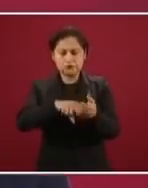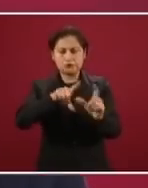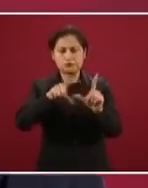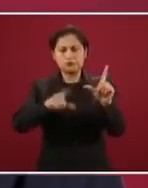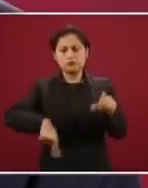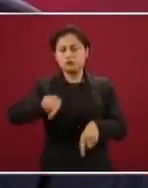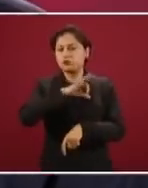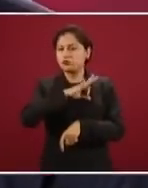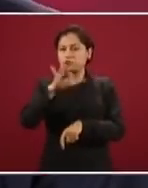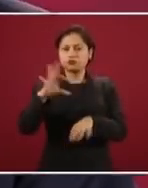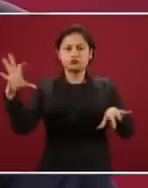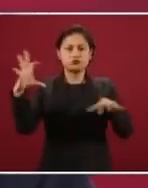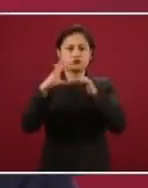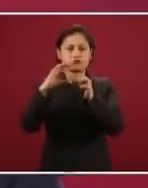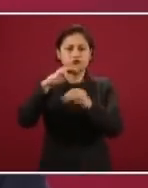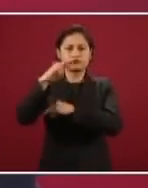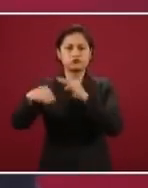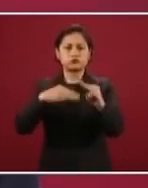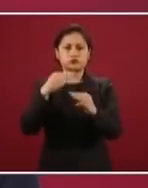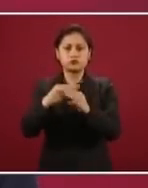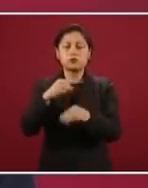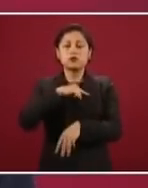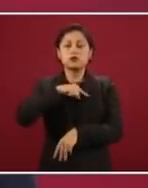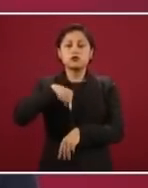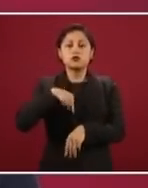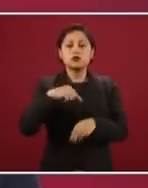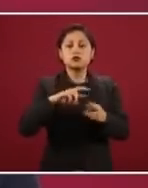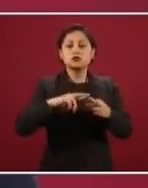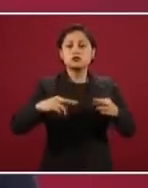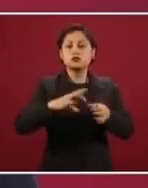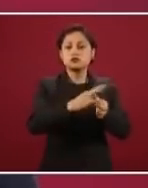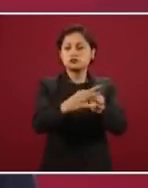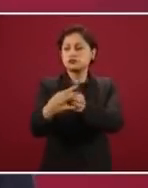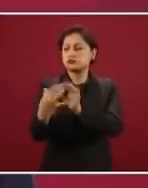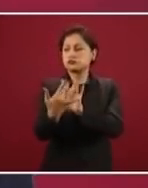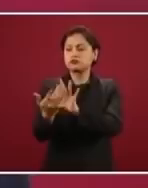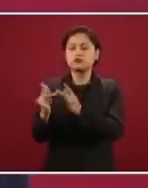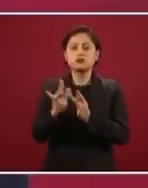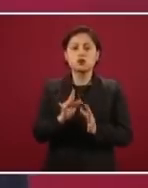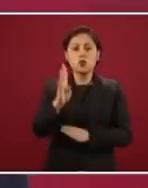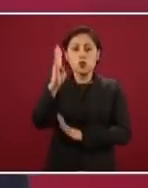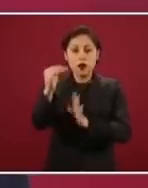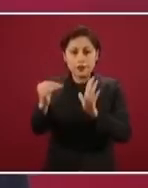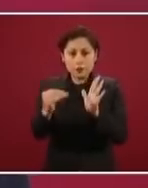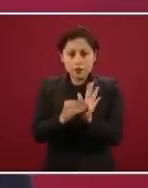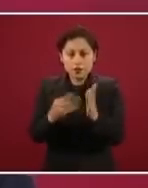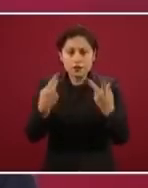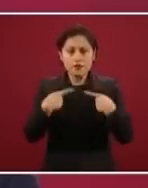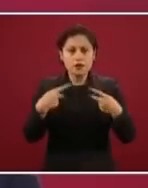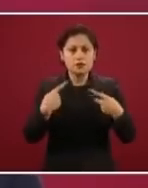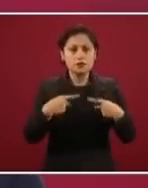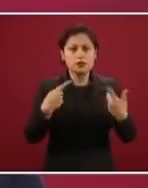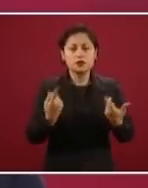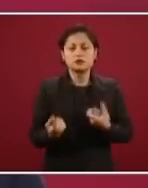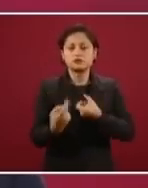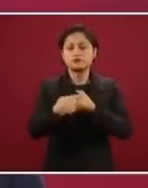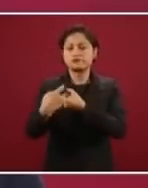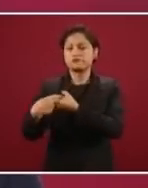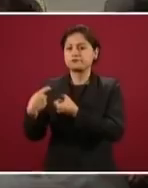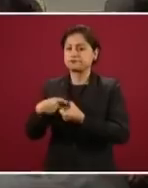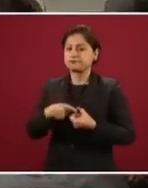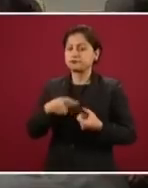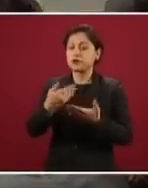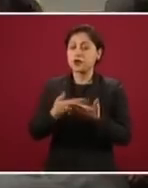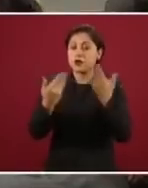hemos creado una red de 4000 socios en el país que generan hoy más de 156 mil